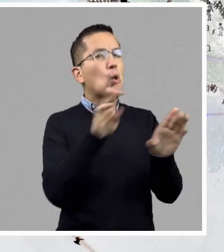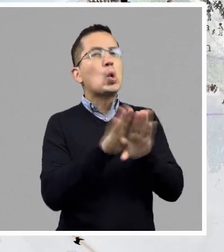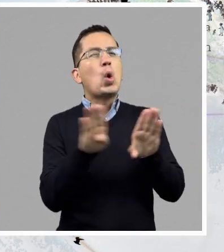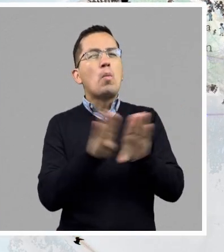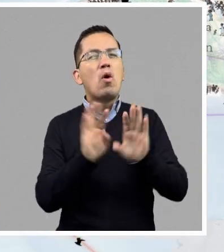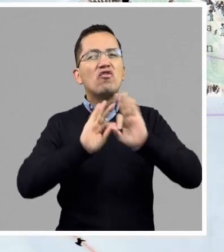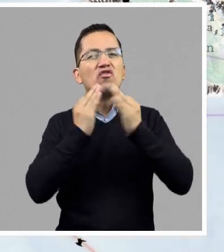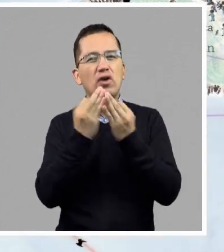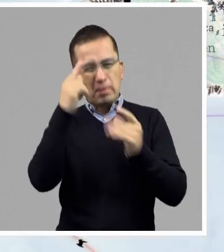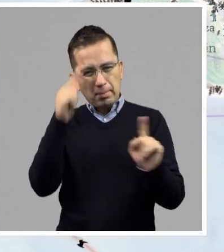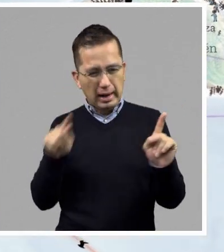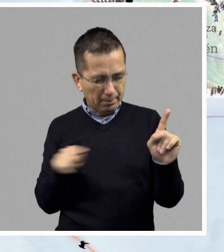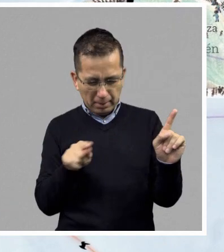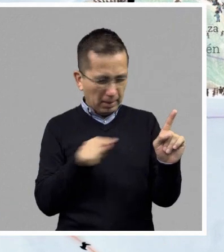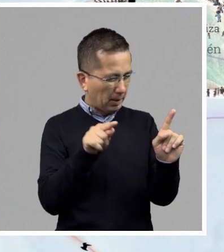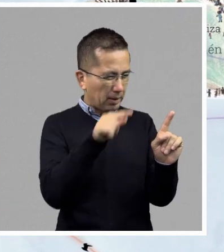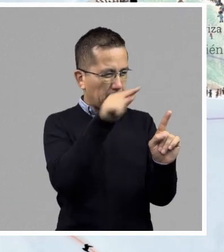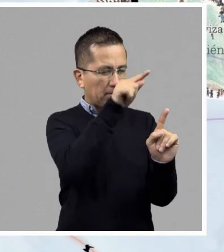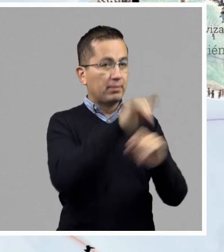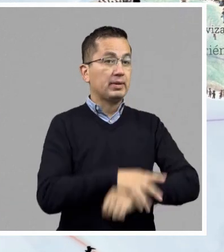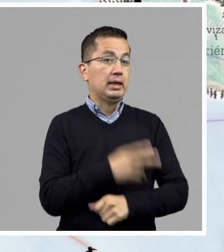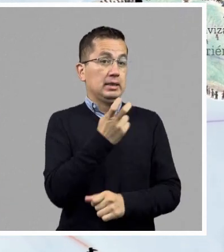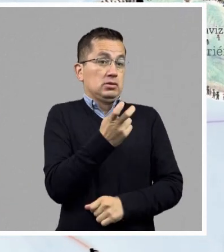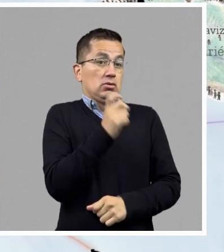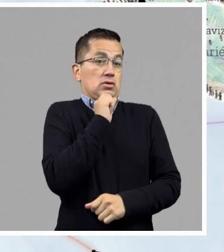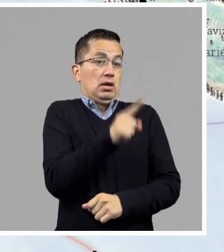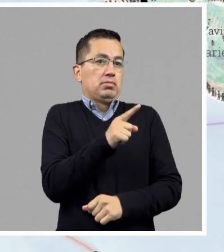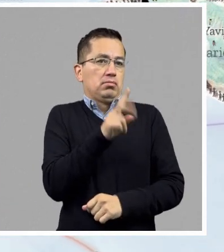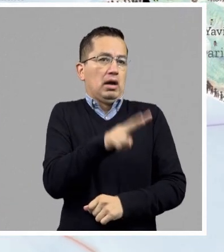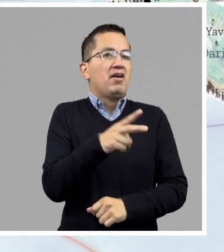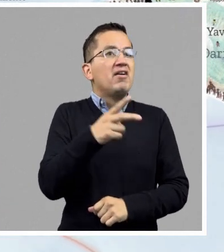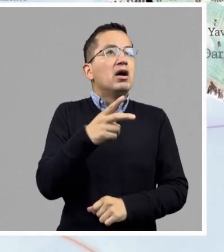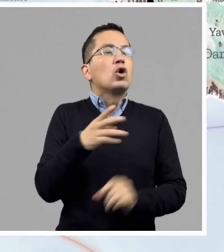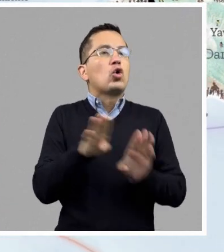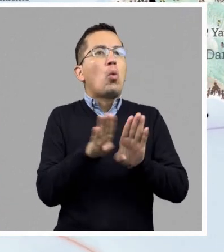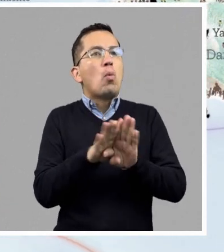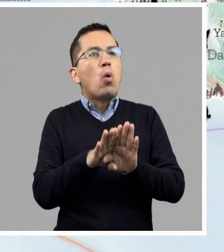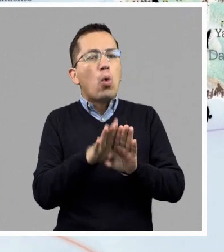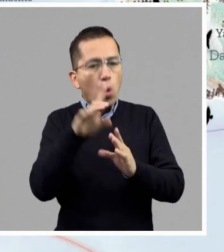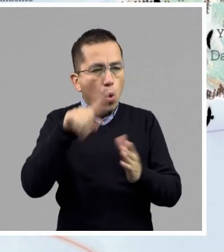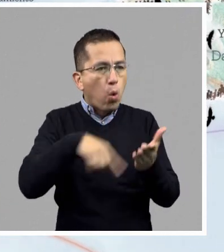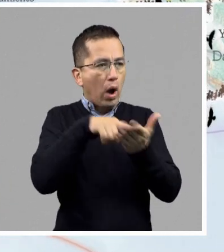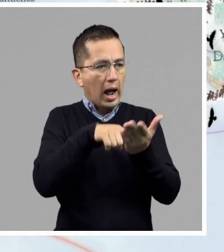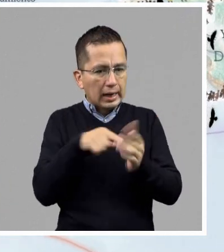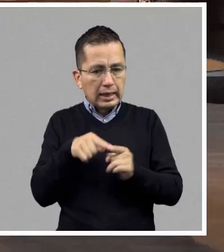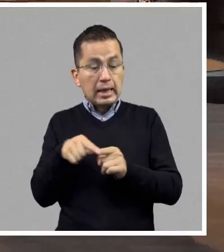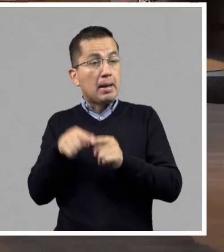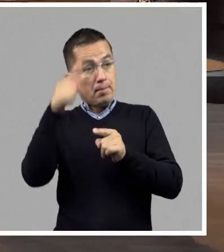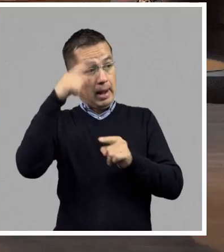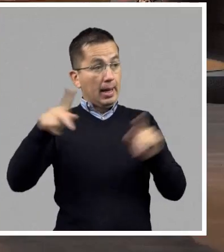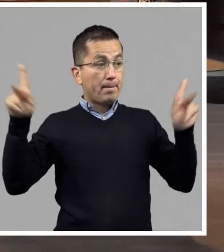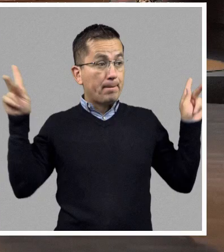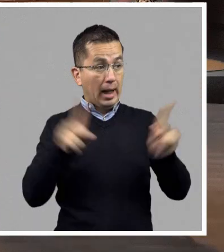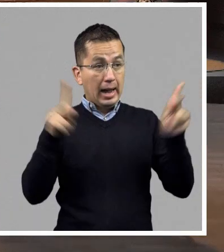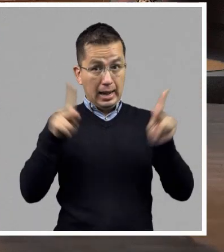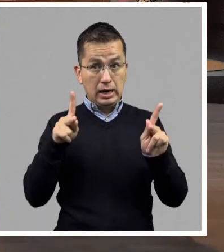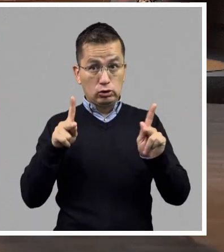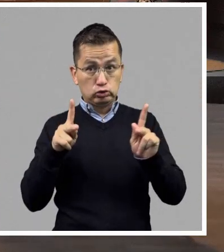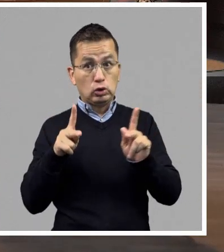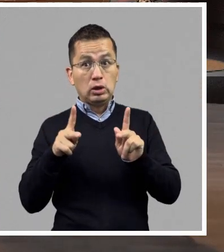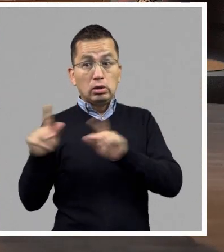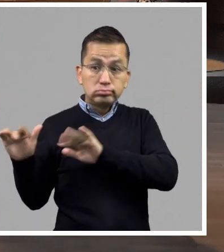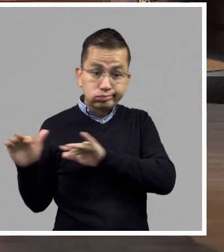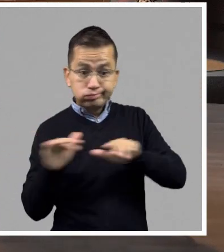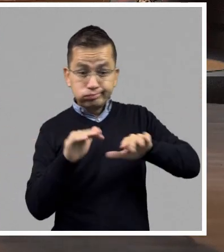movían no eran una cuestión bastante oportunista Y también que era fácil conseguir la ruta ya para las aves migratorias